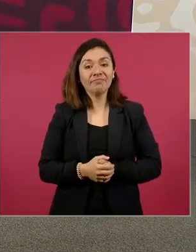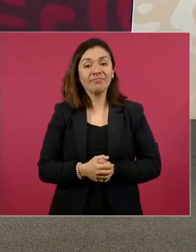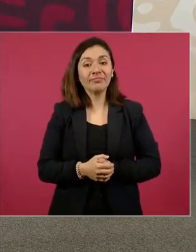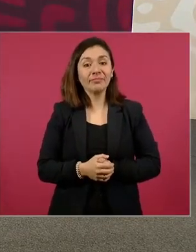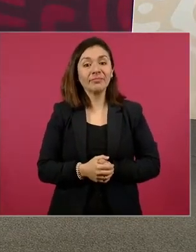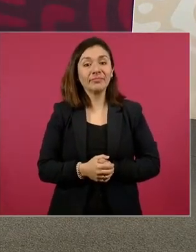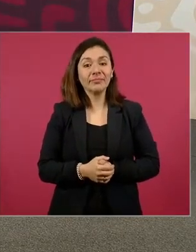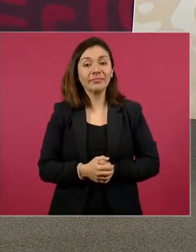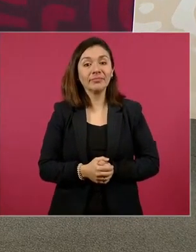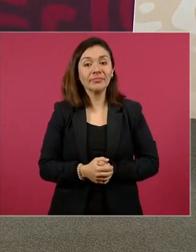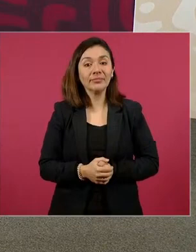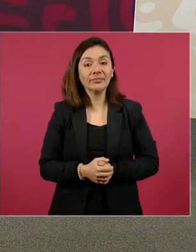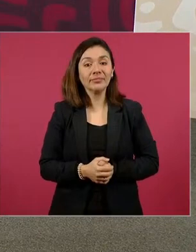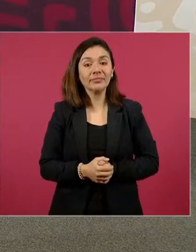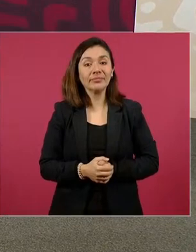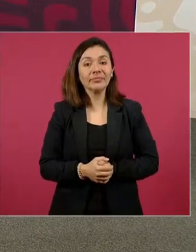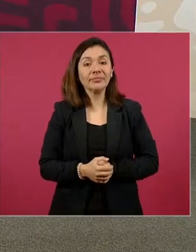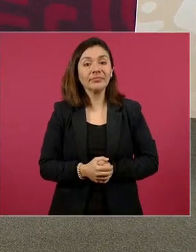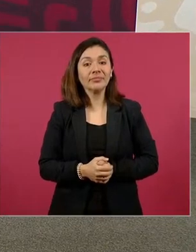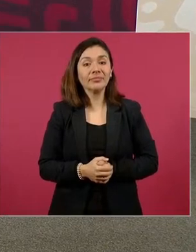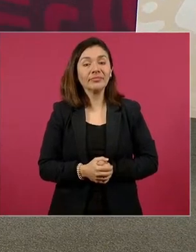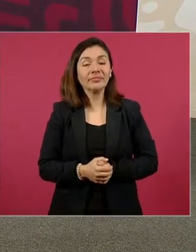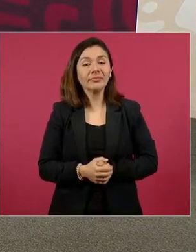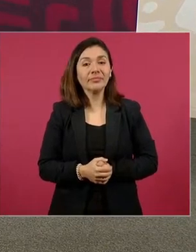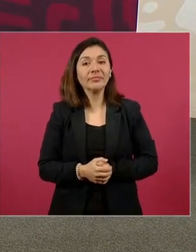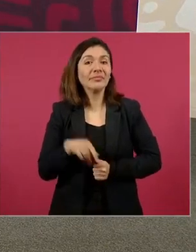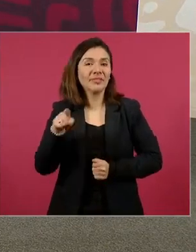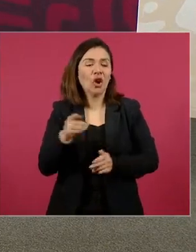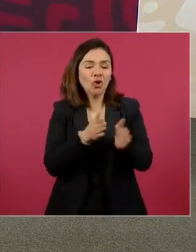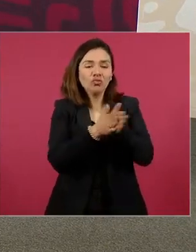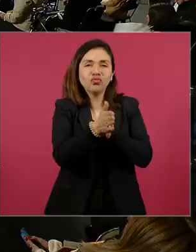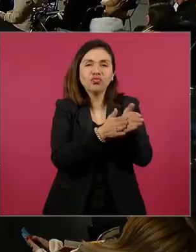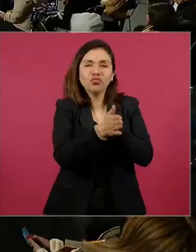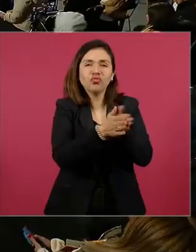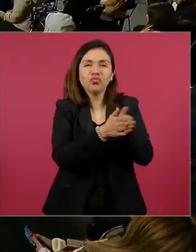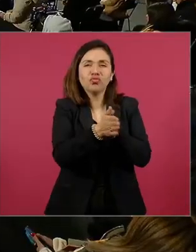que me lo hacen con molinillo.